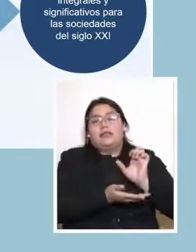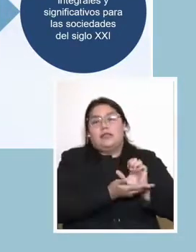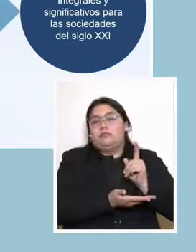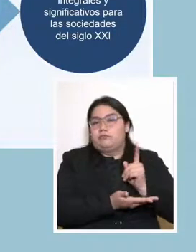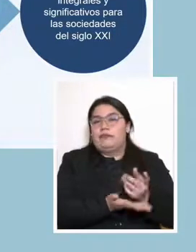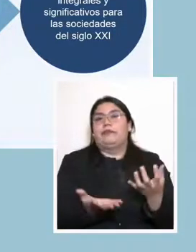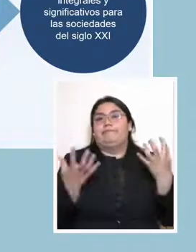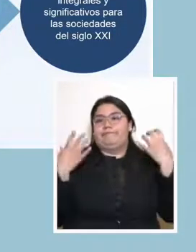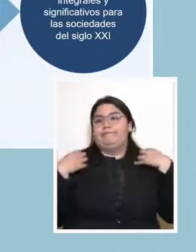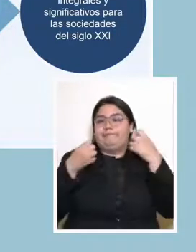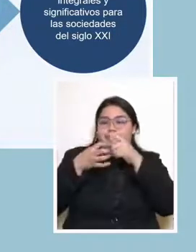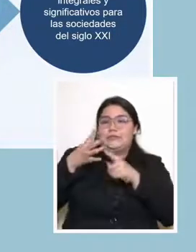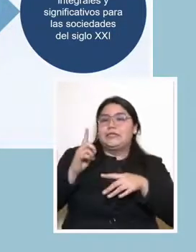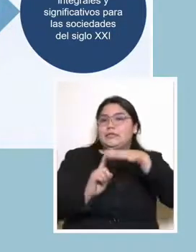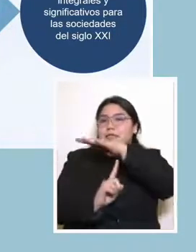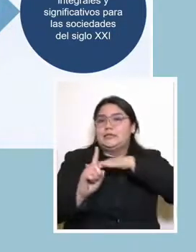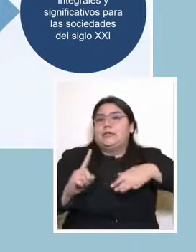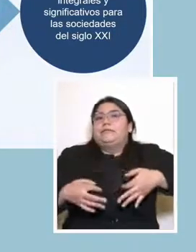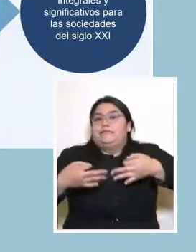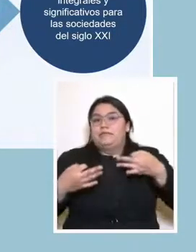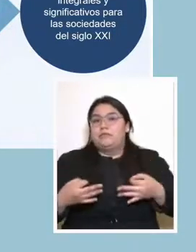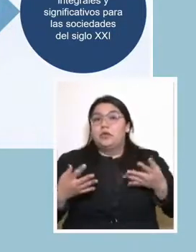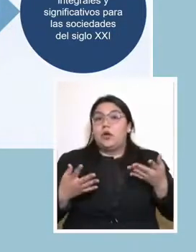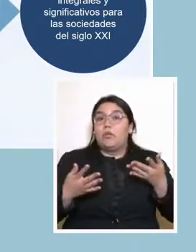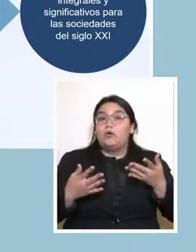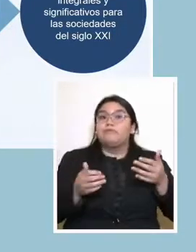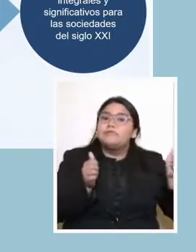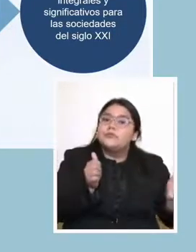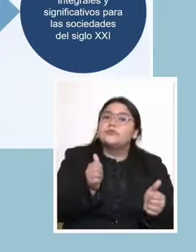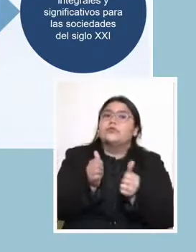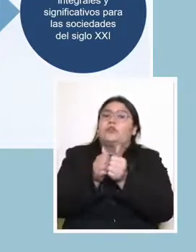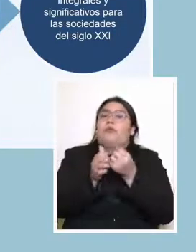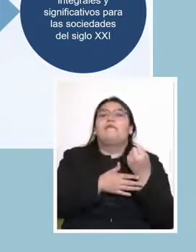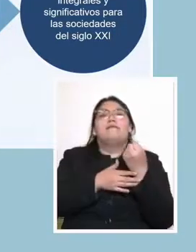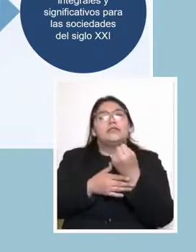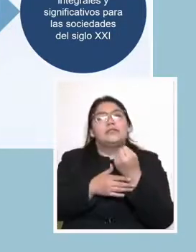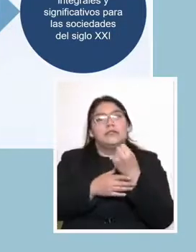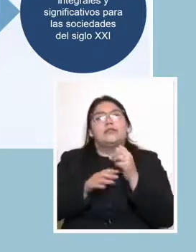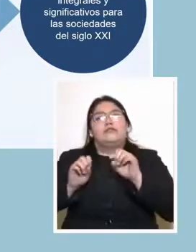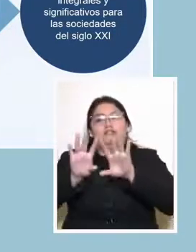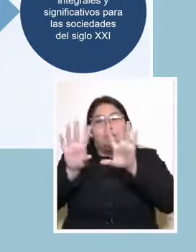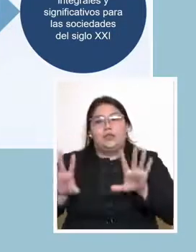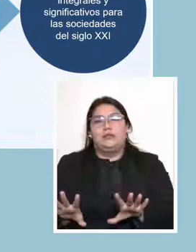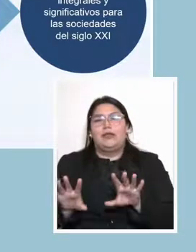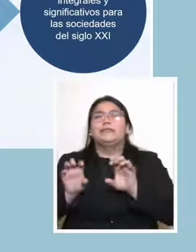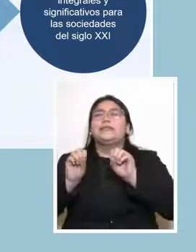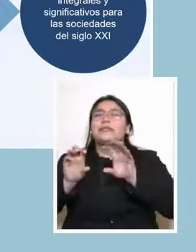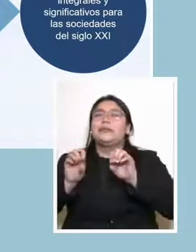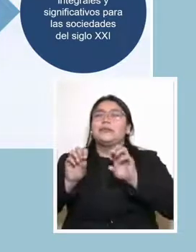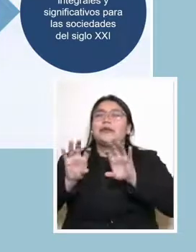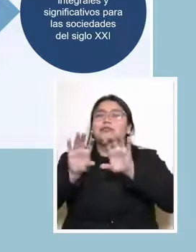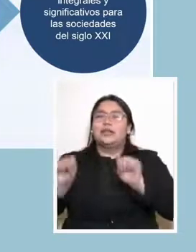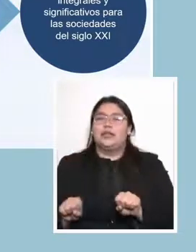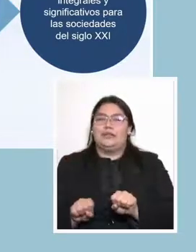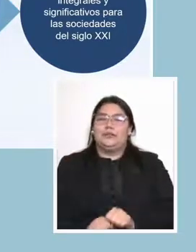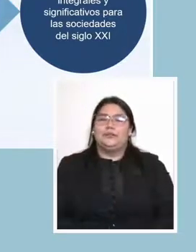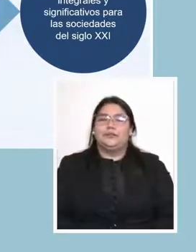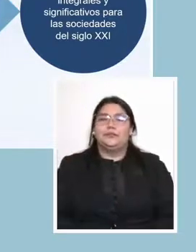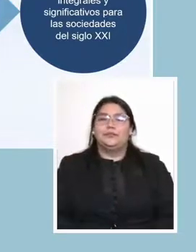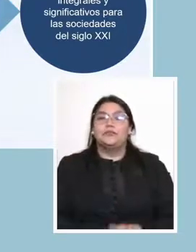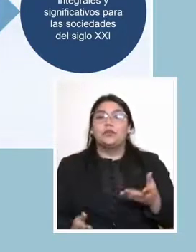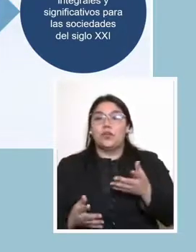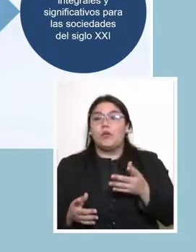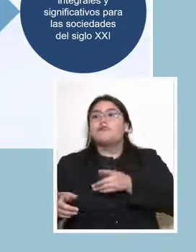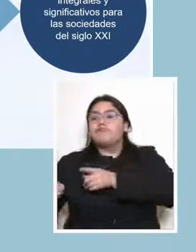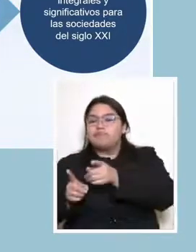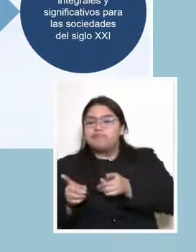de estas condiciones como facilitador y acompañante del sistema educativo de manera mucho más articulada en todas las